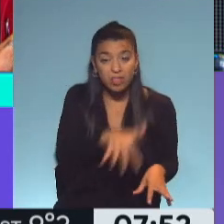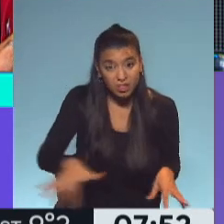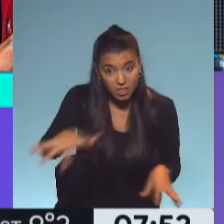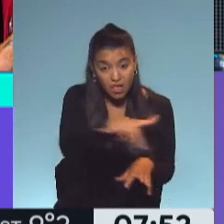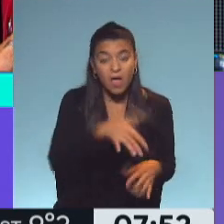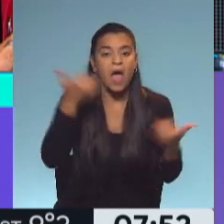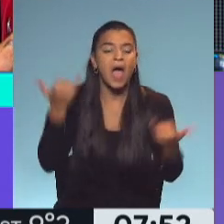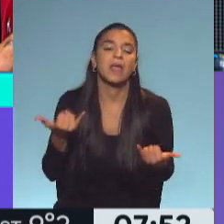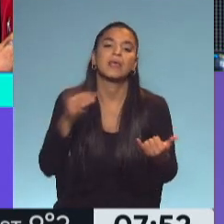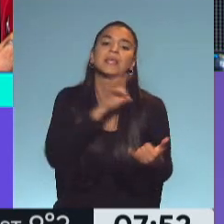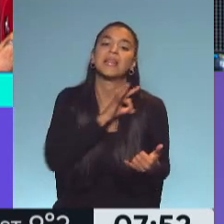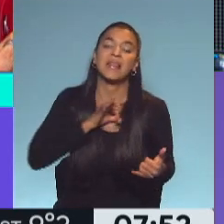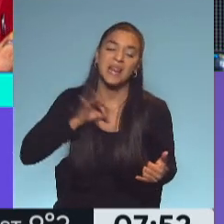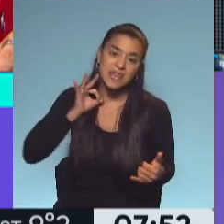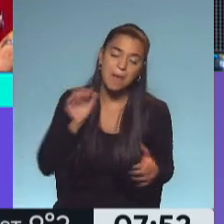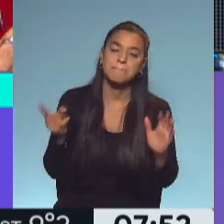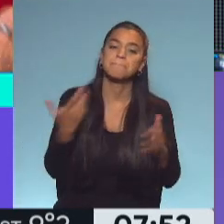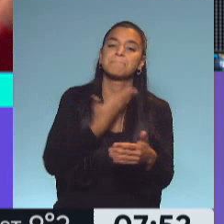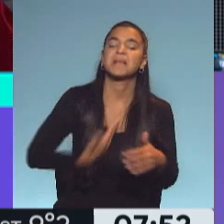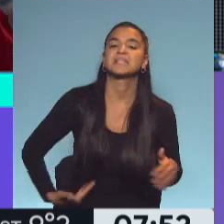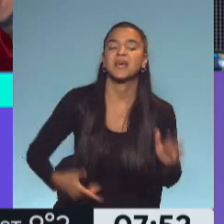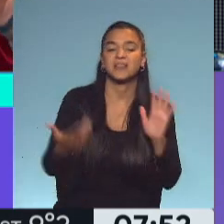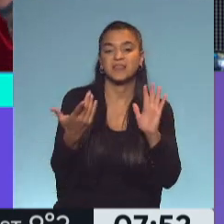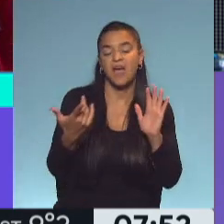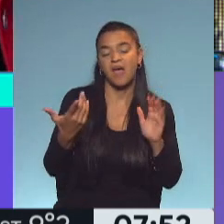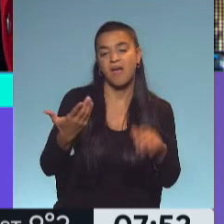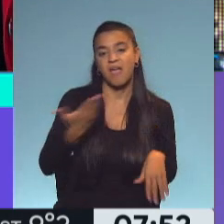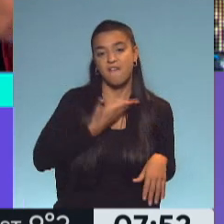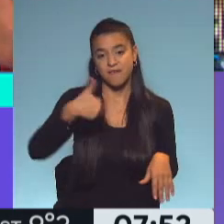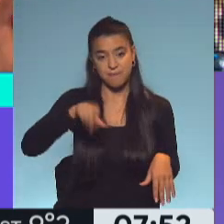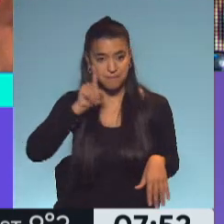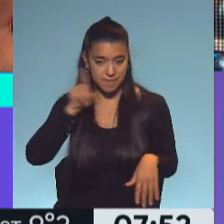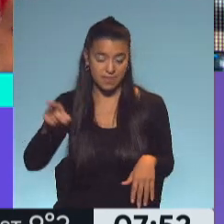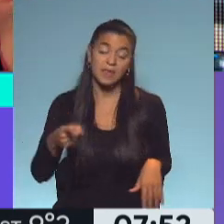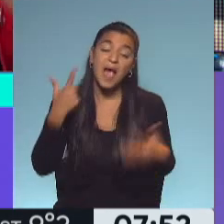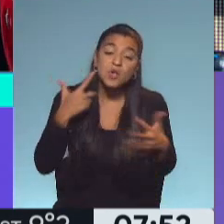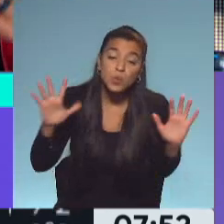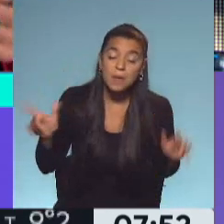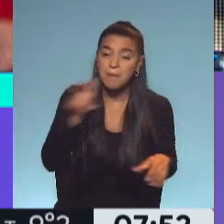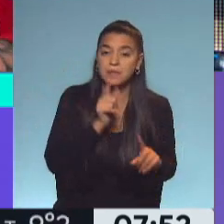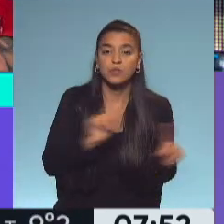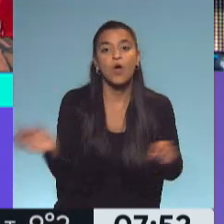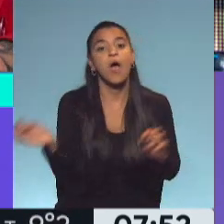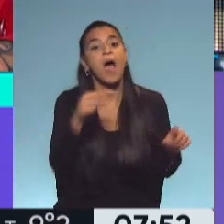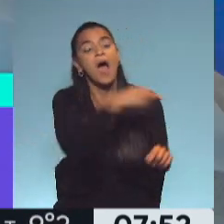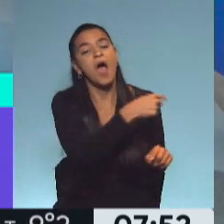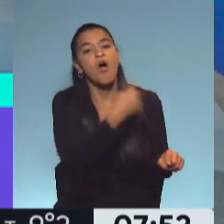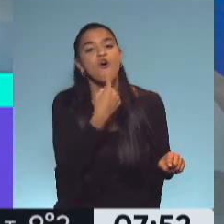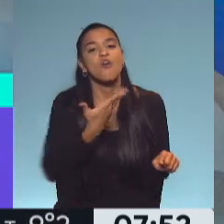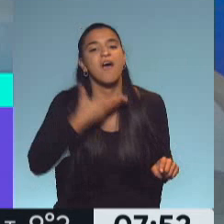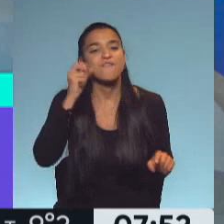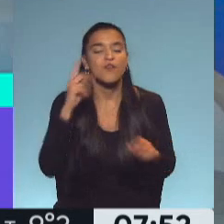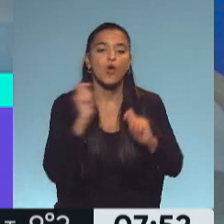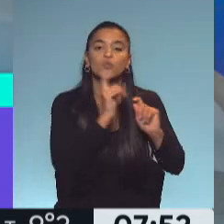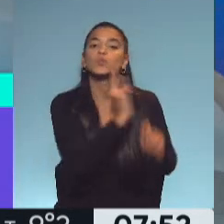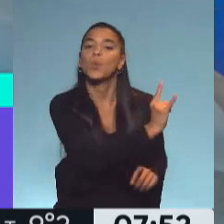estar Cristalina Georgieva, la presidenta del Fondo Monetario Internacional. Creo que estas casualidades no existen. Pelota para Flores, dijiste Georgieva, Fondo Monetario.